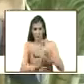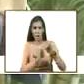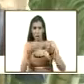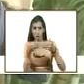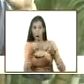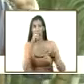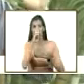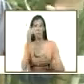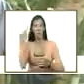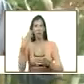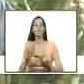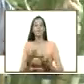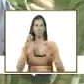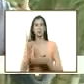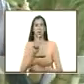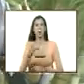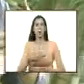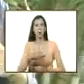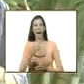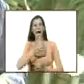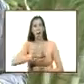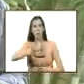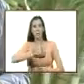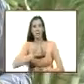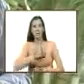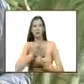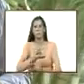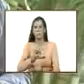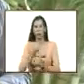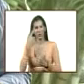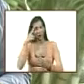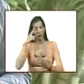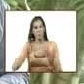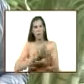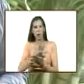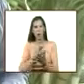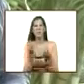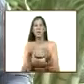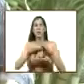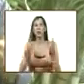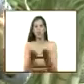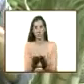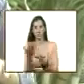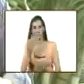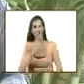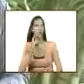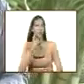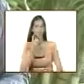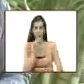permitieron el año pasado a nuestro país resistir los embates de la crisis capitalista mundial Boris Castellano la noticia